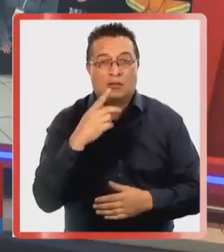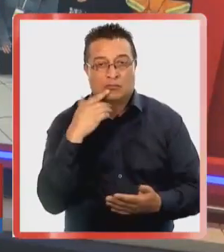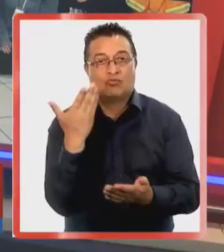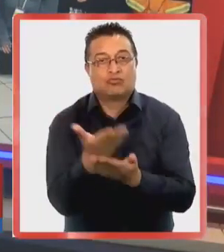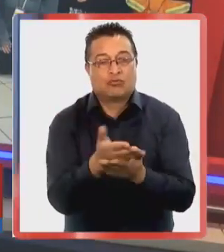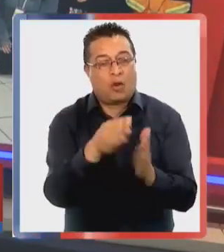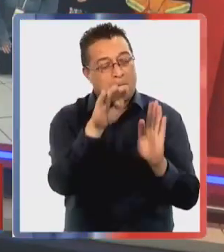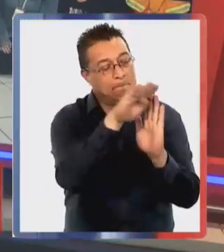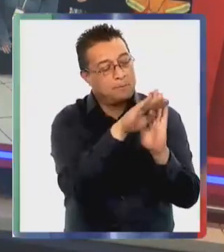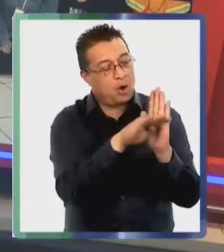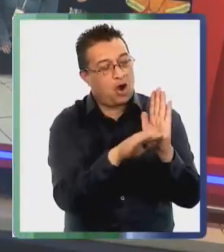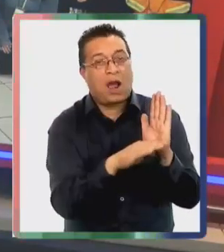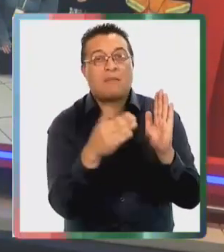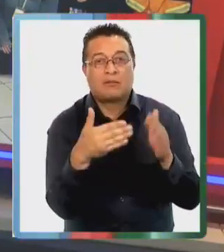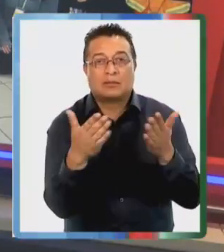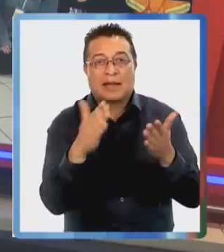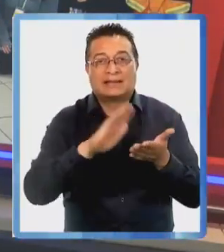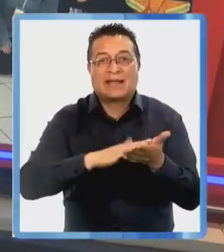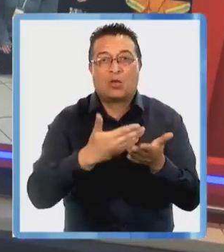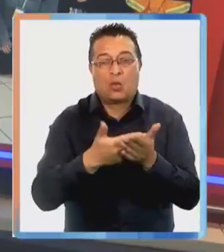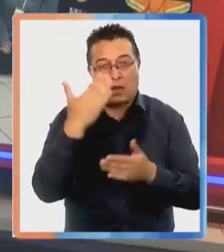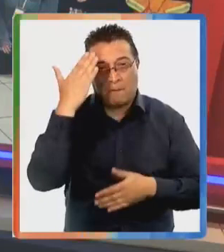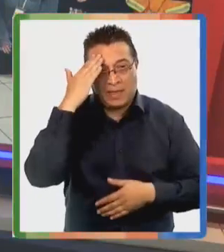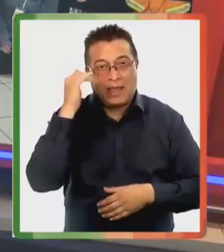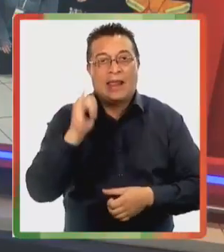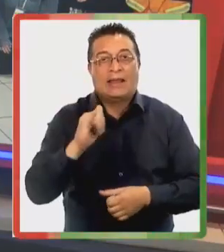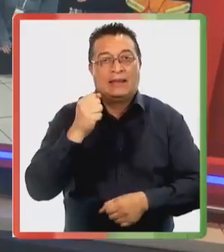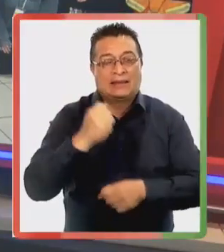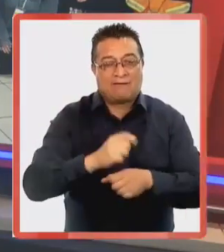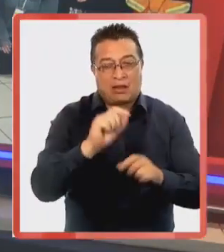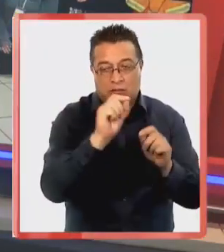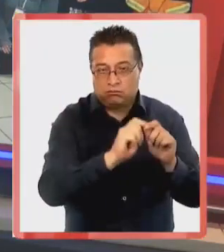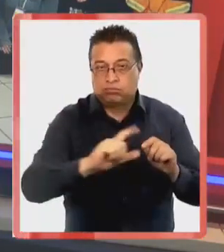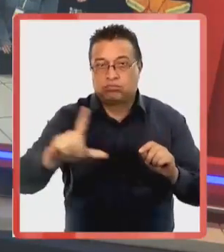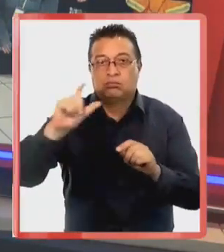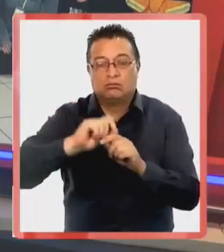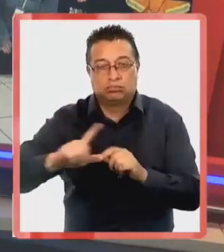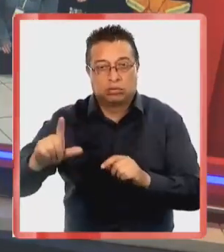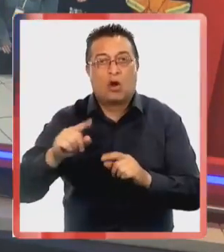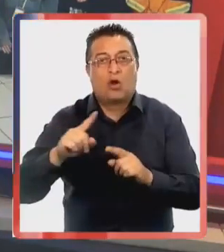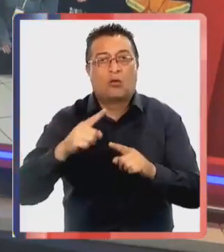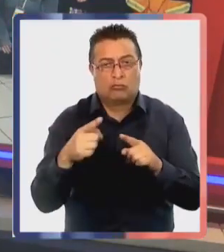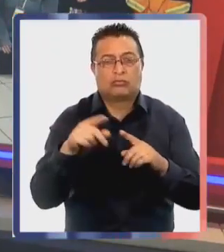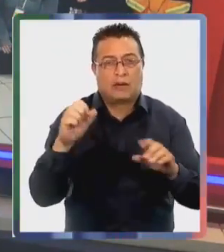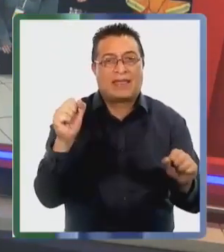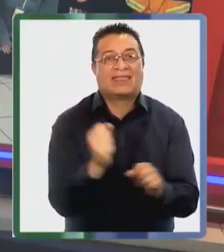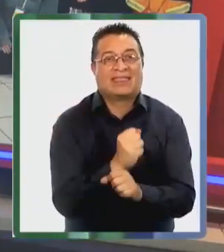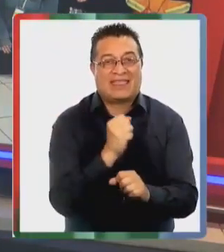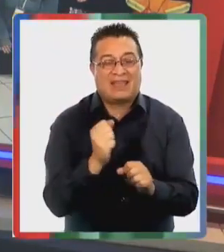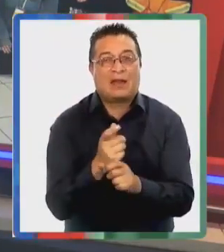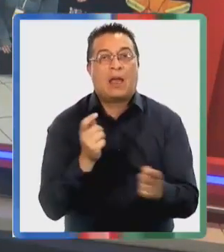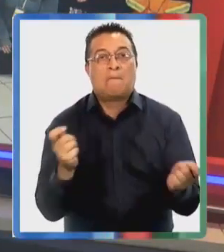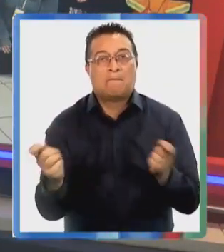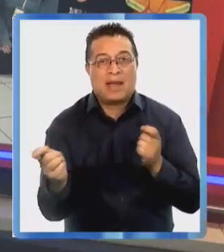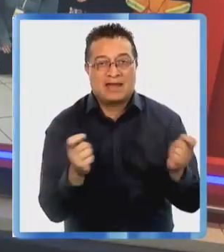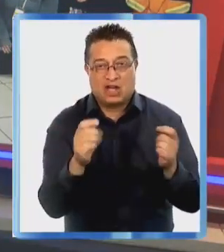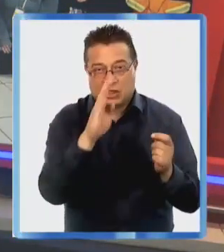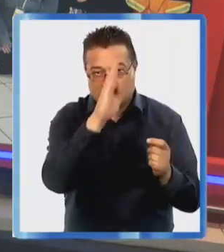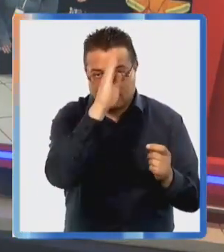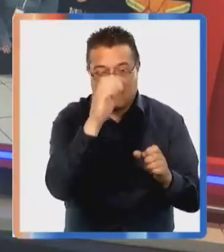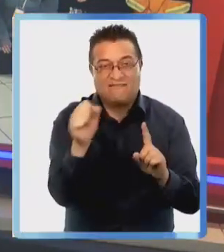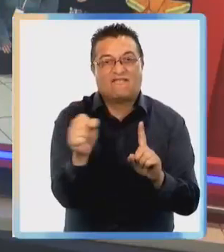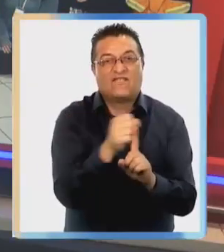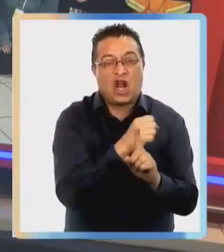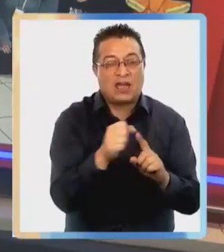enfocada en la salud mental y el emprendimiento, por lo que han preparado una serie de talleres sobre el manejo del estrés, la violencia en el pololeo,